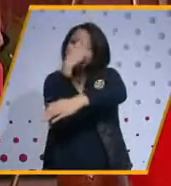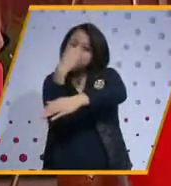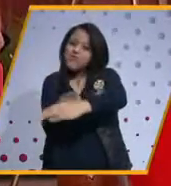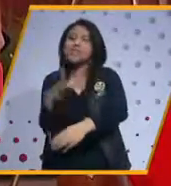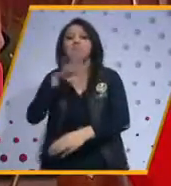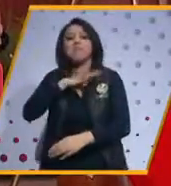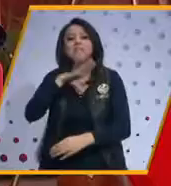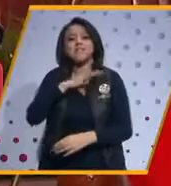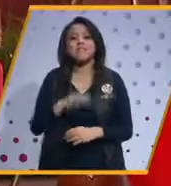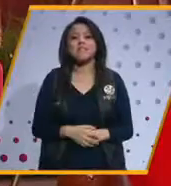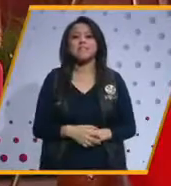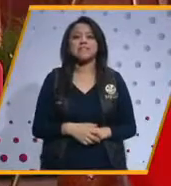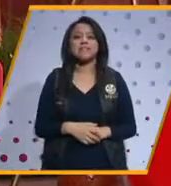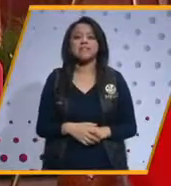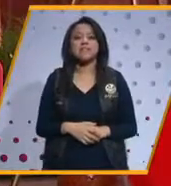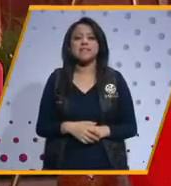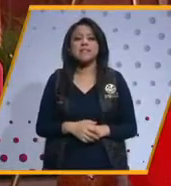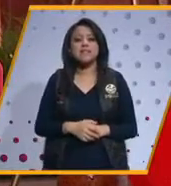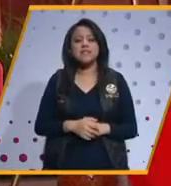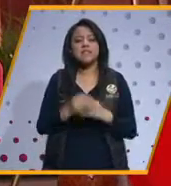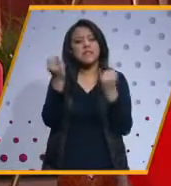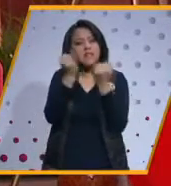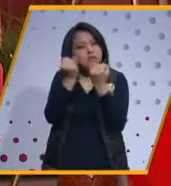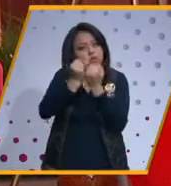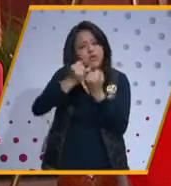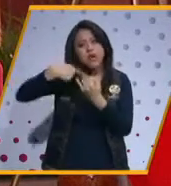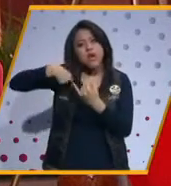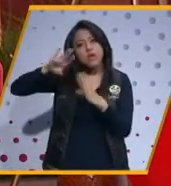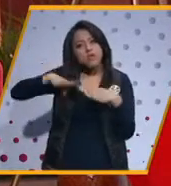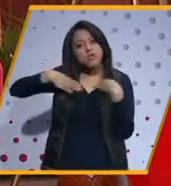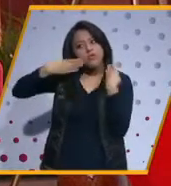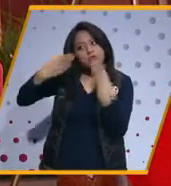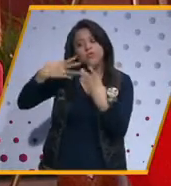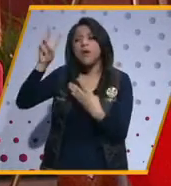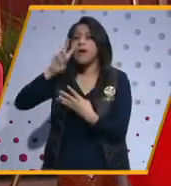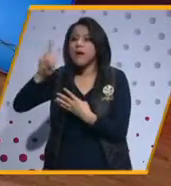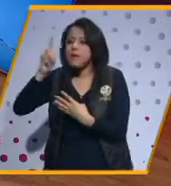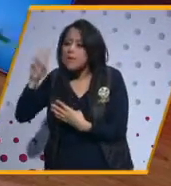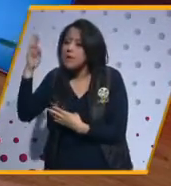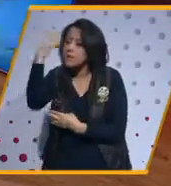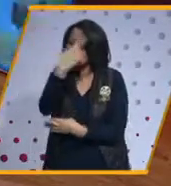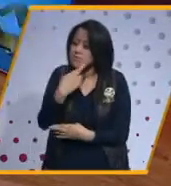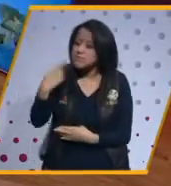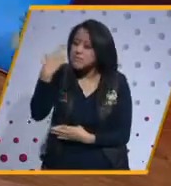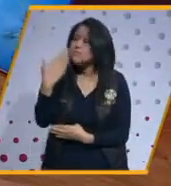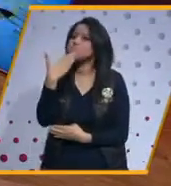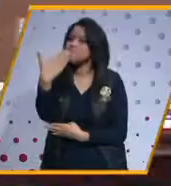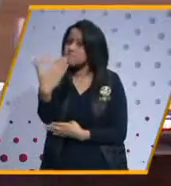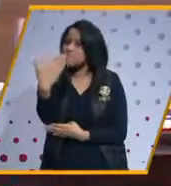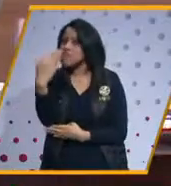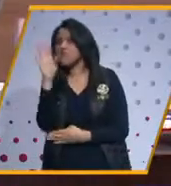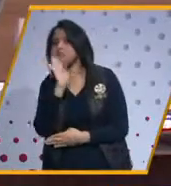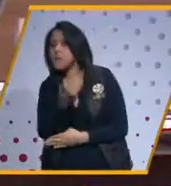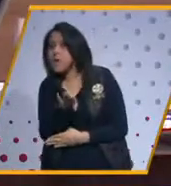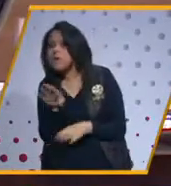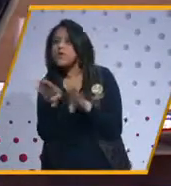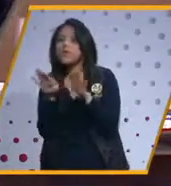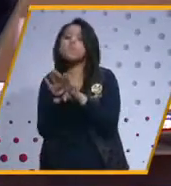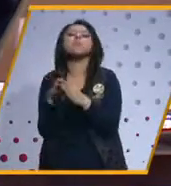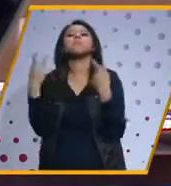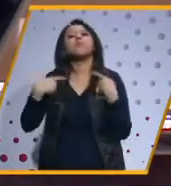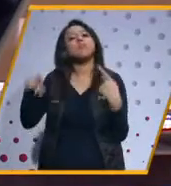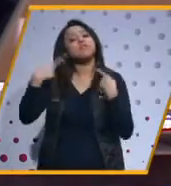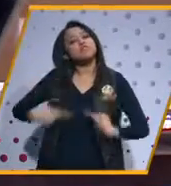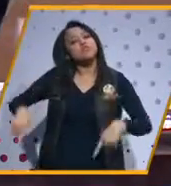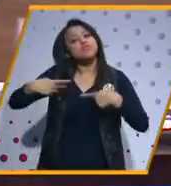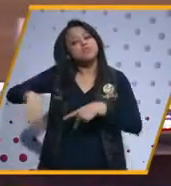y como tú lo dices, el tema de autorizadas, que revisen que estén autorizadas. Que la idea de tenerlos invitados aquí con nosotros es para